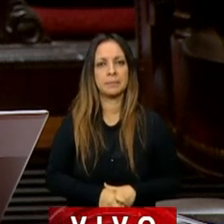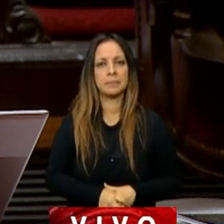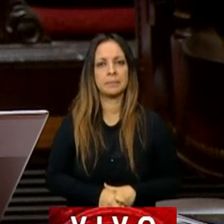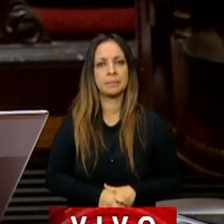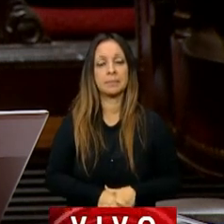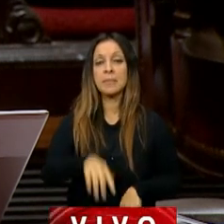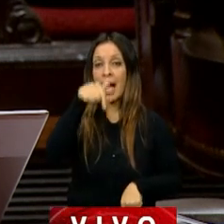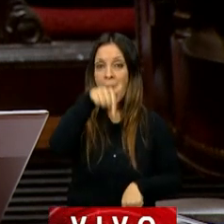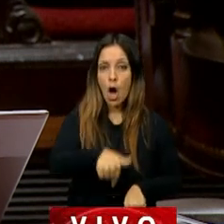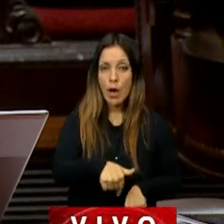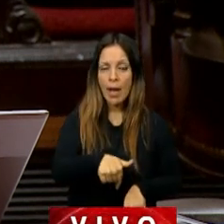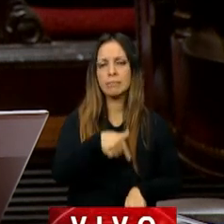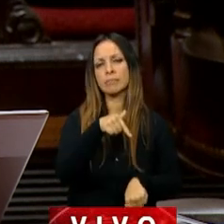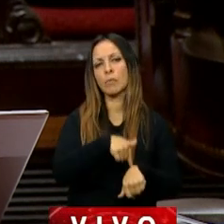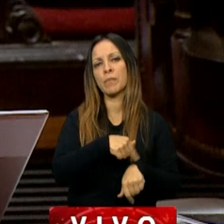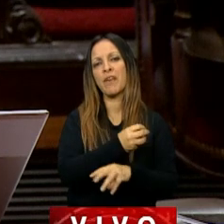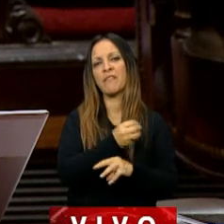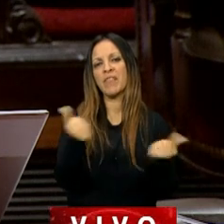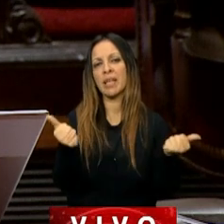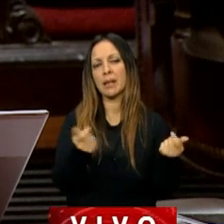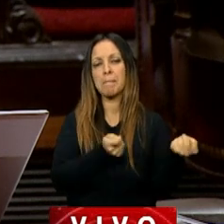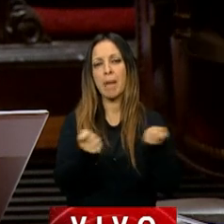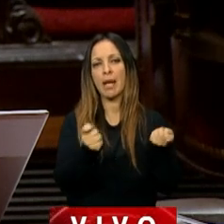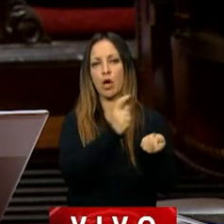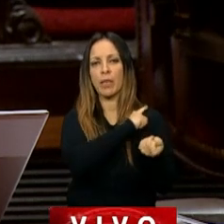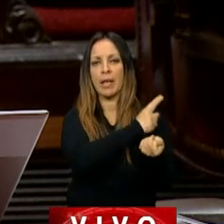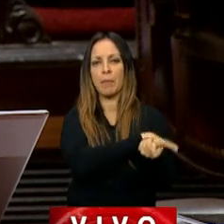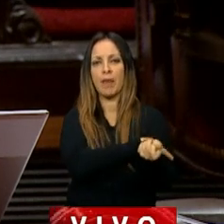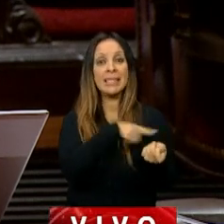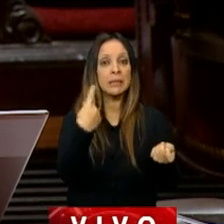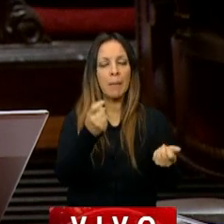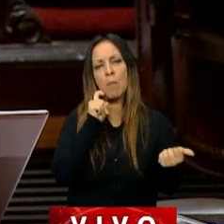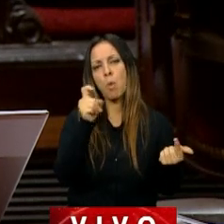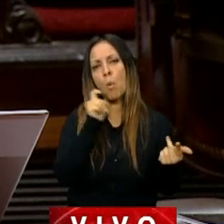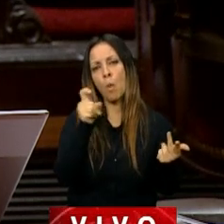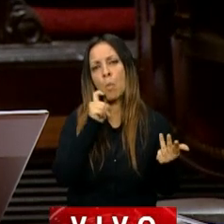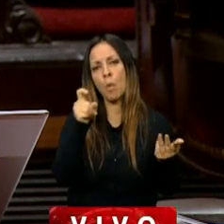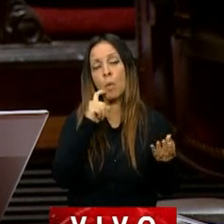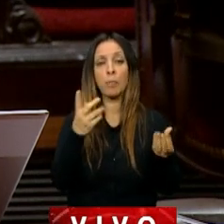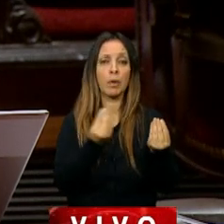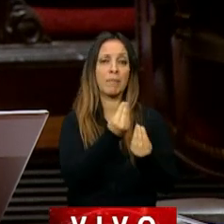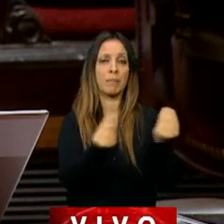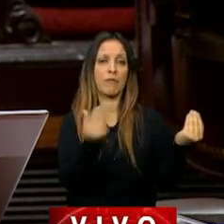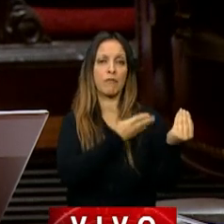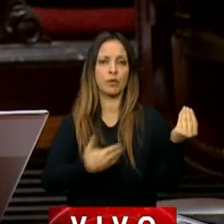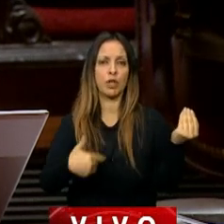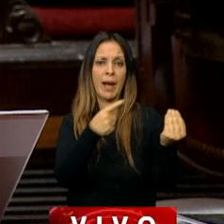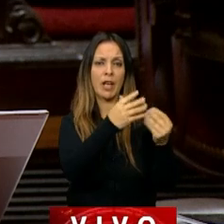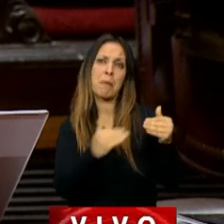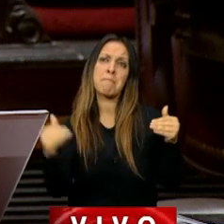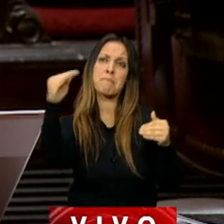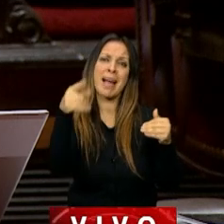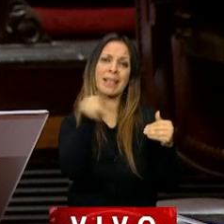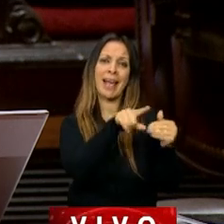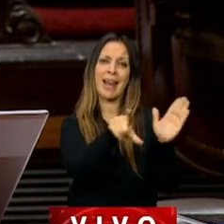Es el fin de una forma de manejo del poder donde todo está fuera de la ley, donde los funcionarios están por encima de la ley,